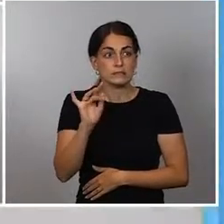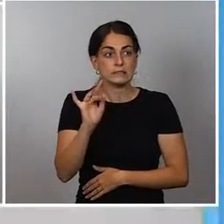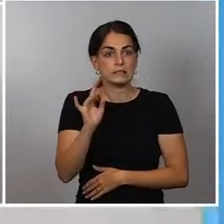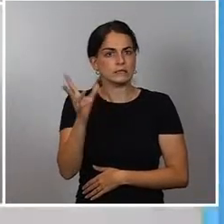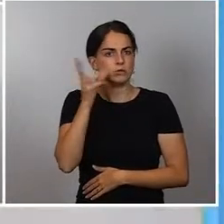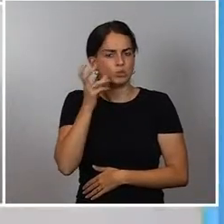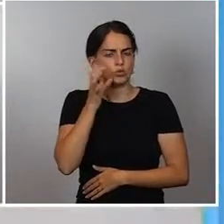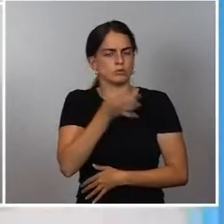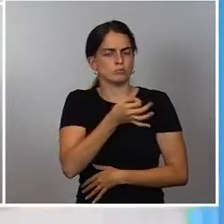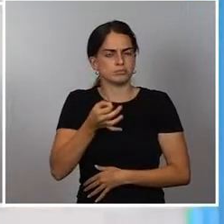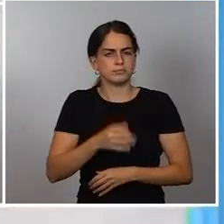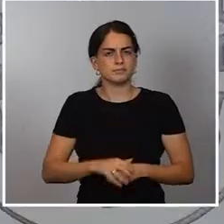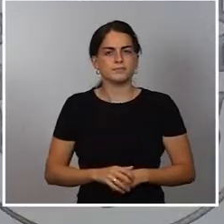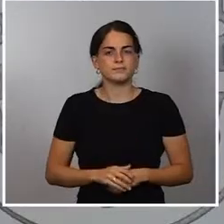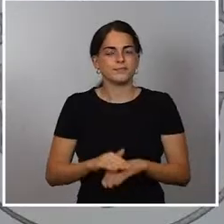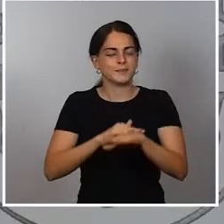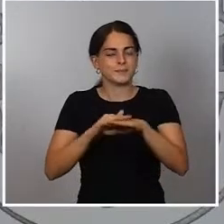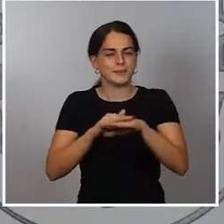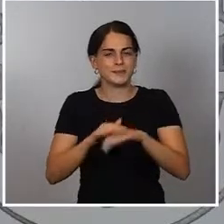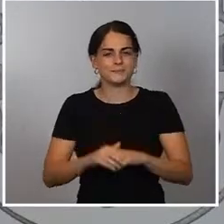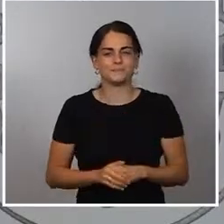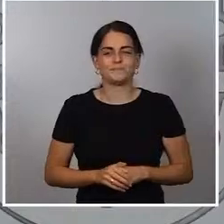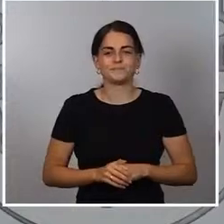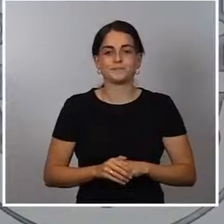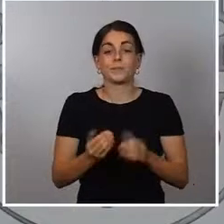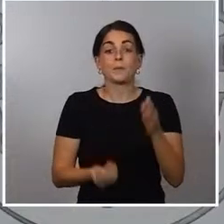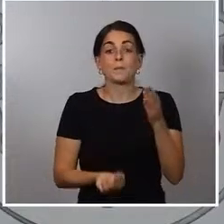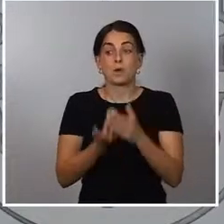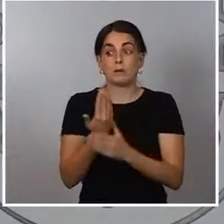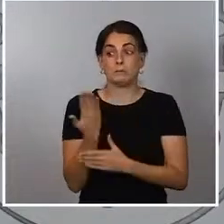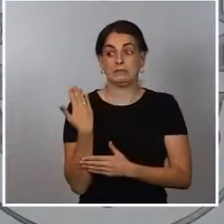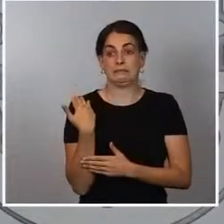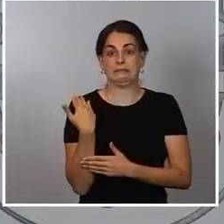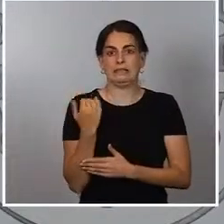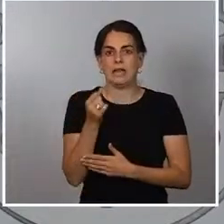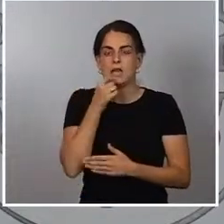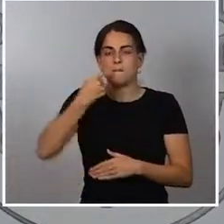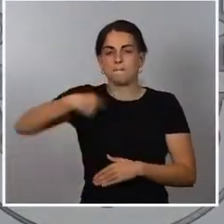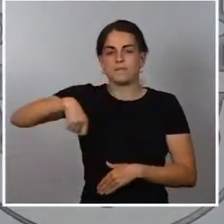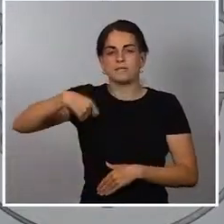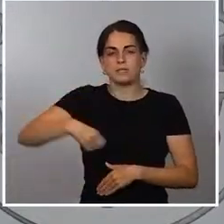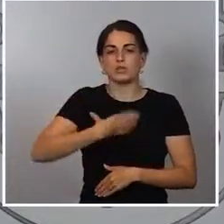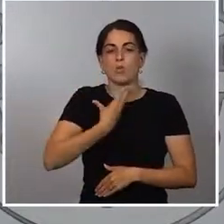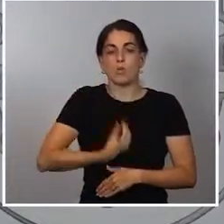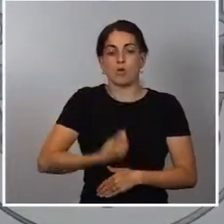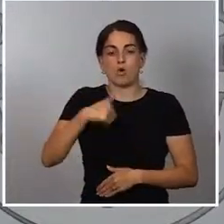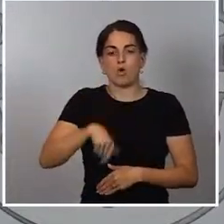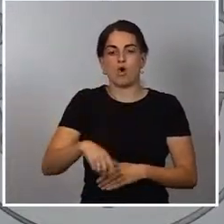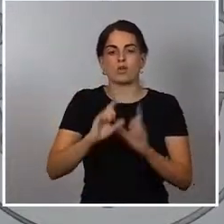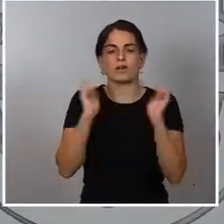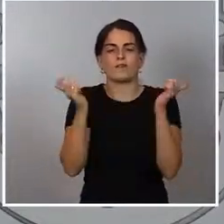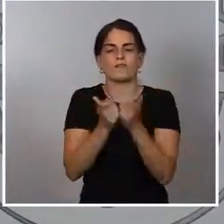perdón simplemente esta mañana el presidente de murcia esperaba de la reunión de hoy una web